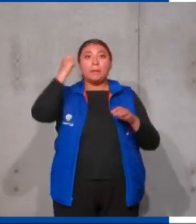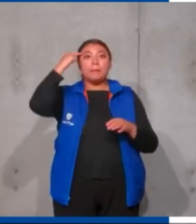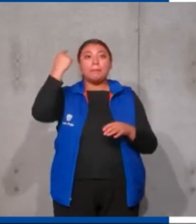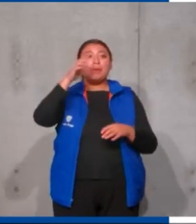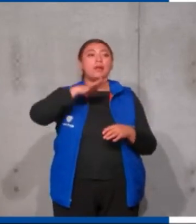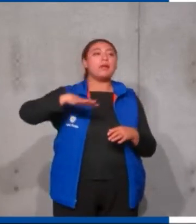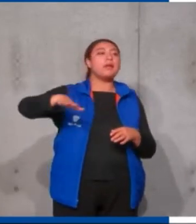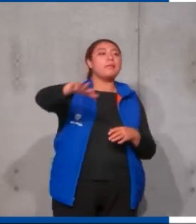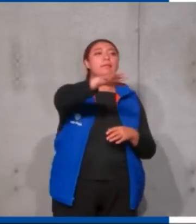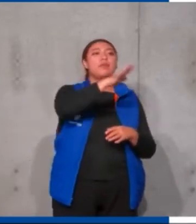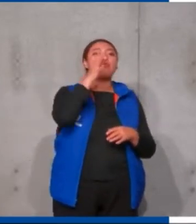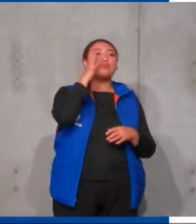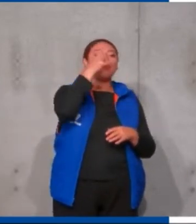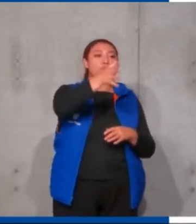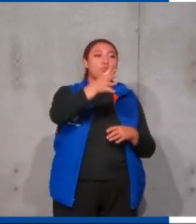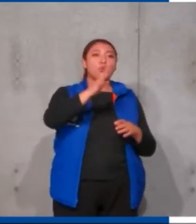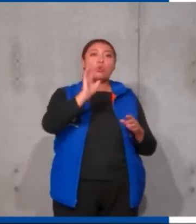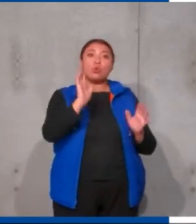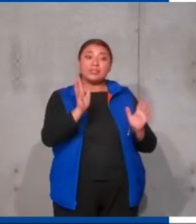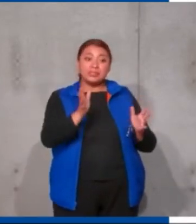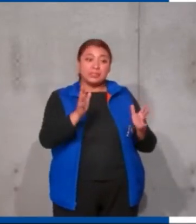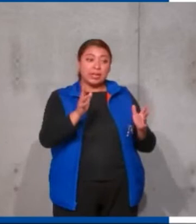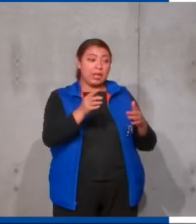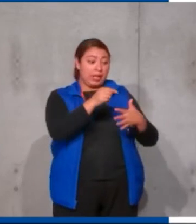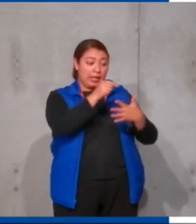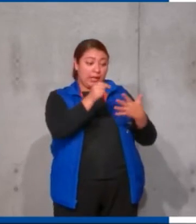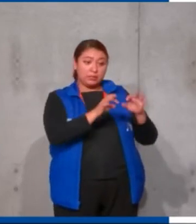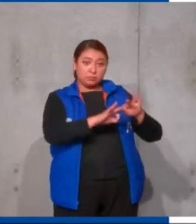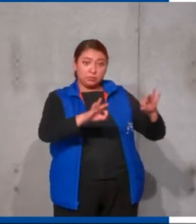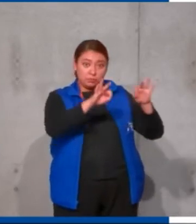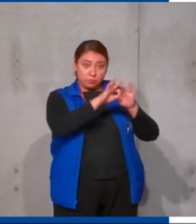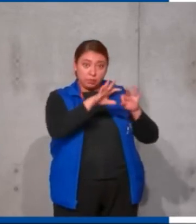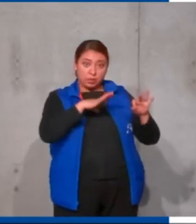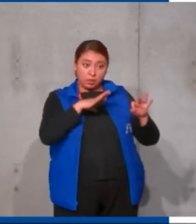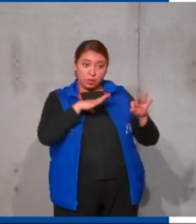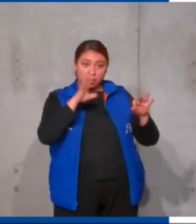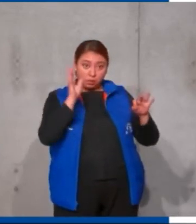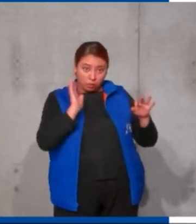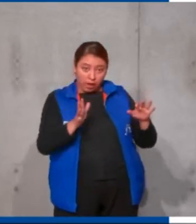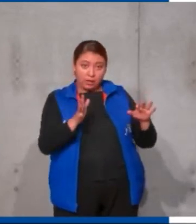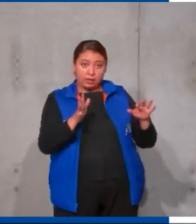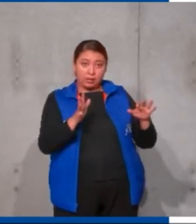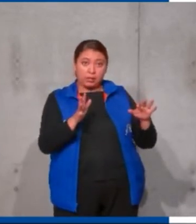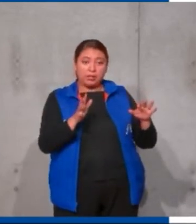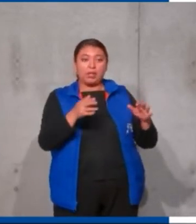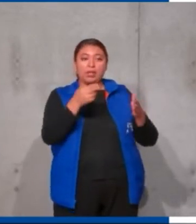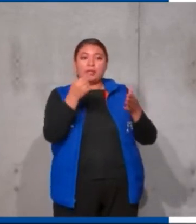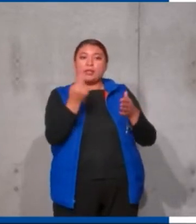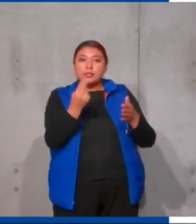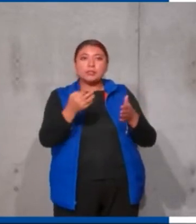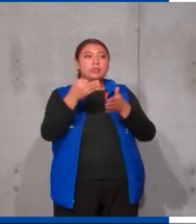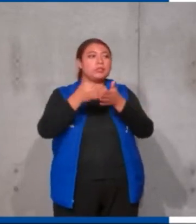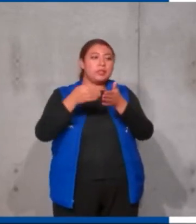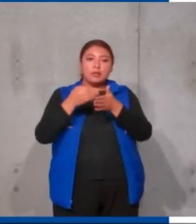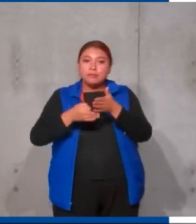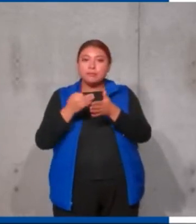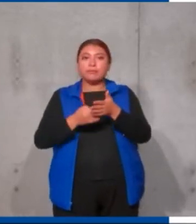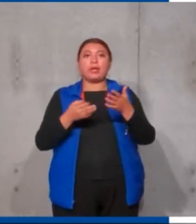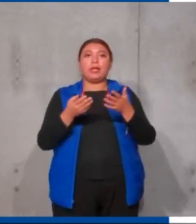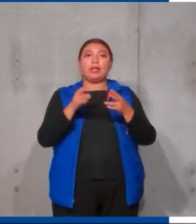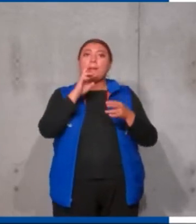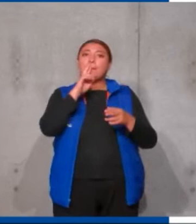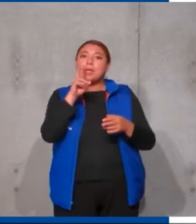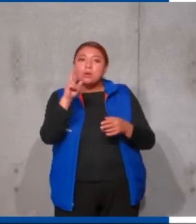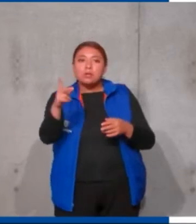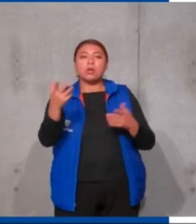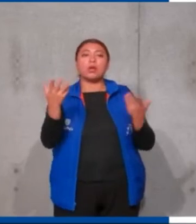permite visualizar el cruce entre el nivel de priorización que le da la empresa de acuerdo a sus necesidades